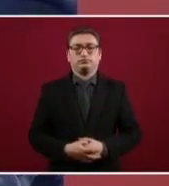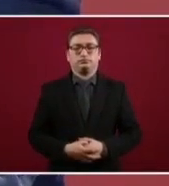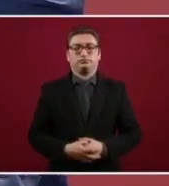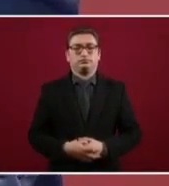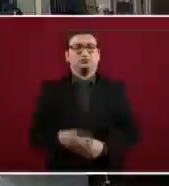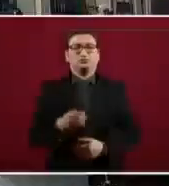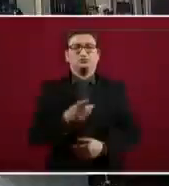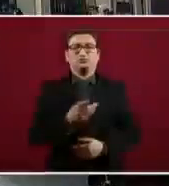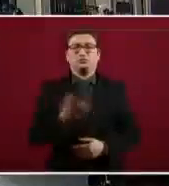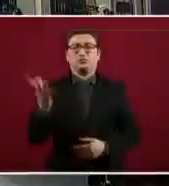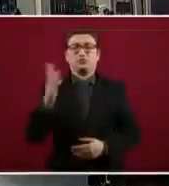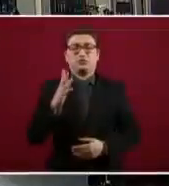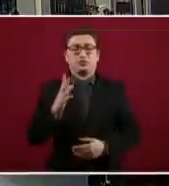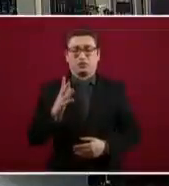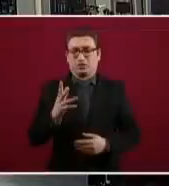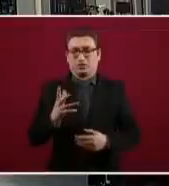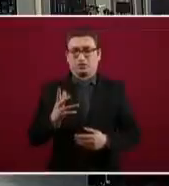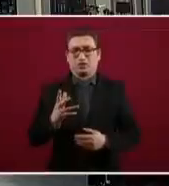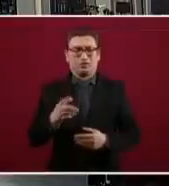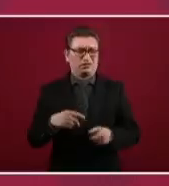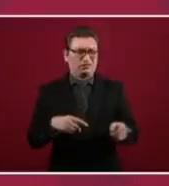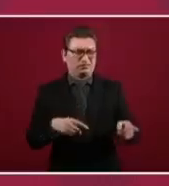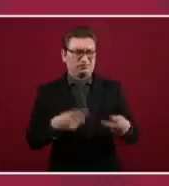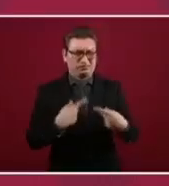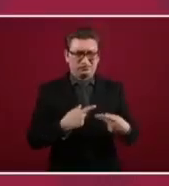ellos no hubiesen hecho eso